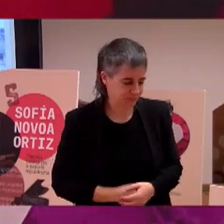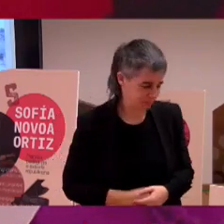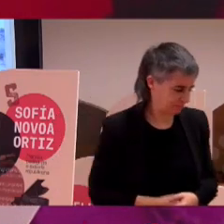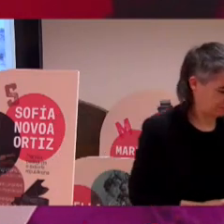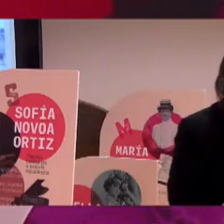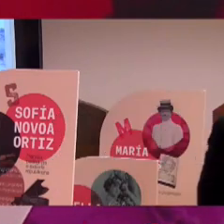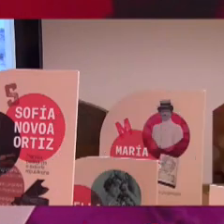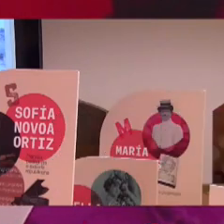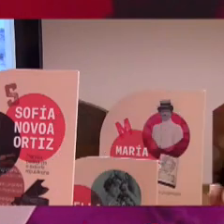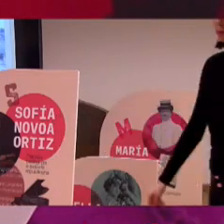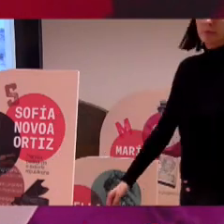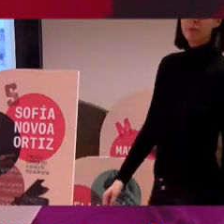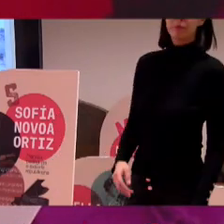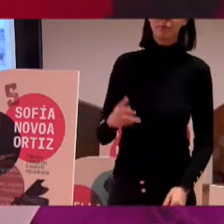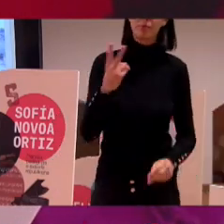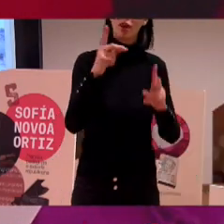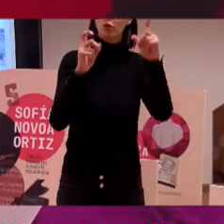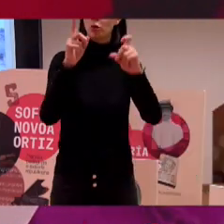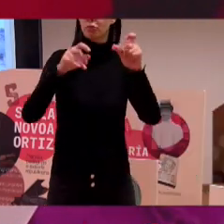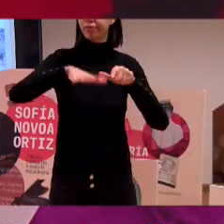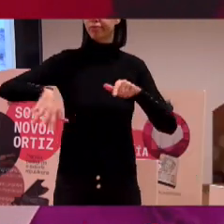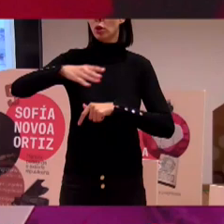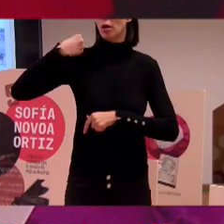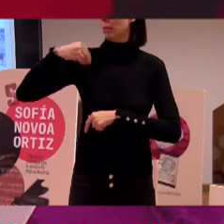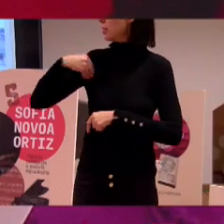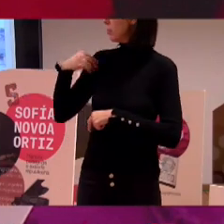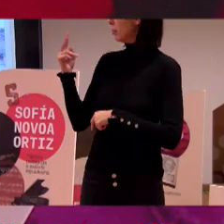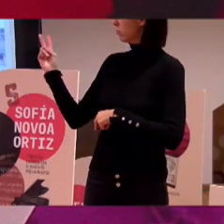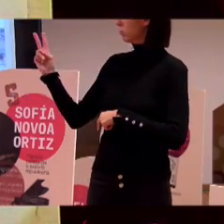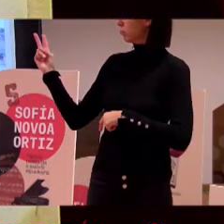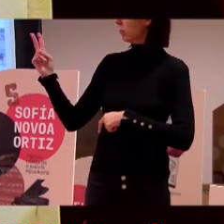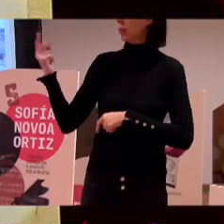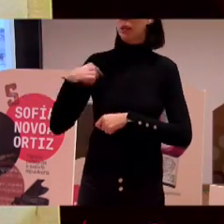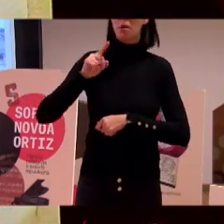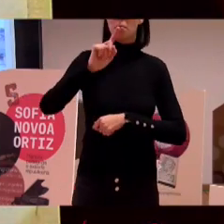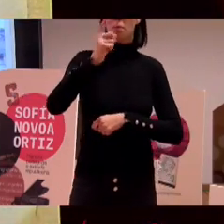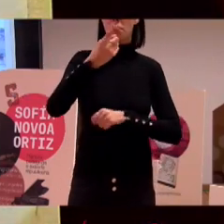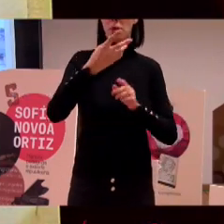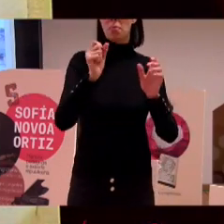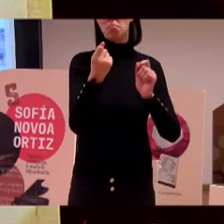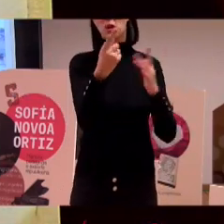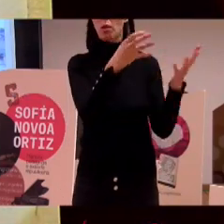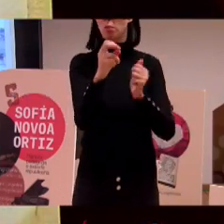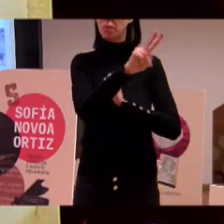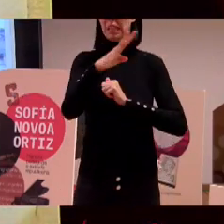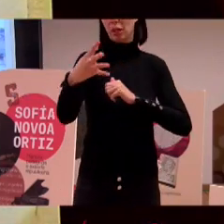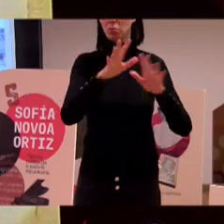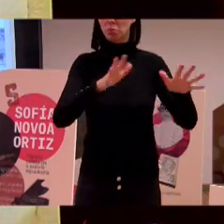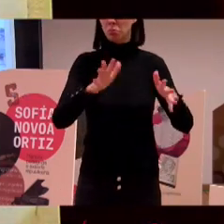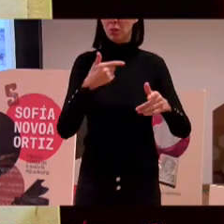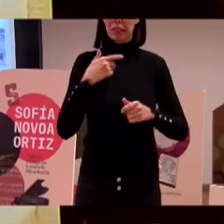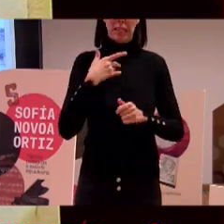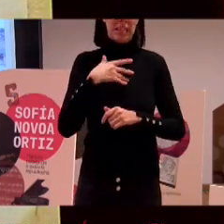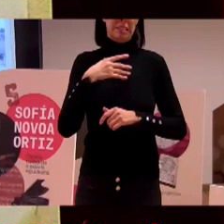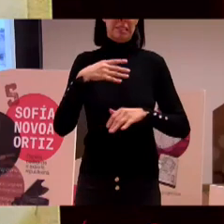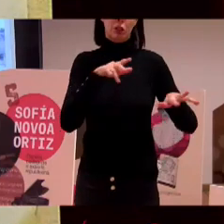As dúas fotos que aparecen aquí están feitas no mesmo sitio, no Con. A primeira, ao redor do ano 1924, cando Sofía estudiaba en